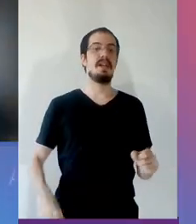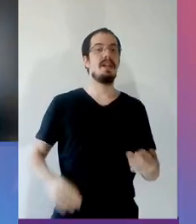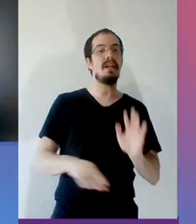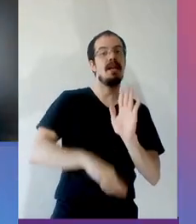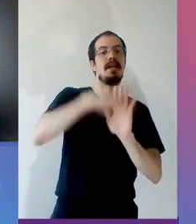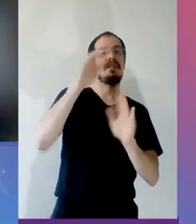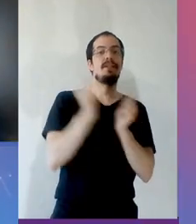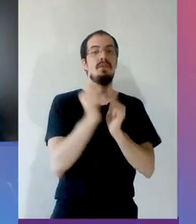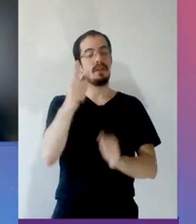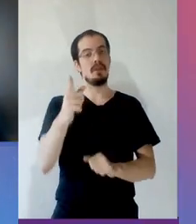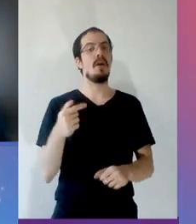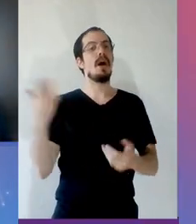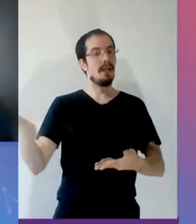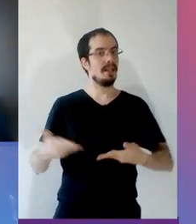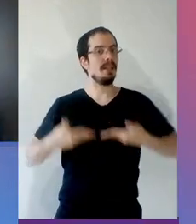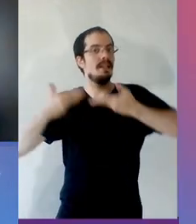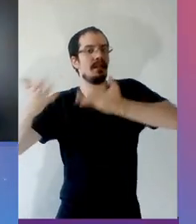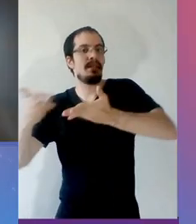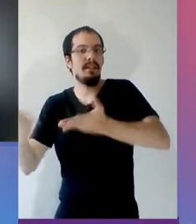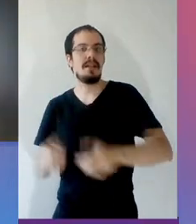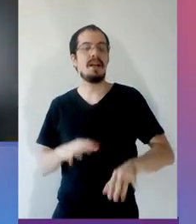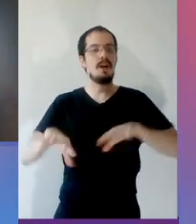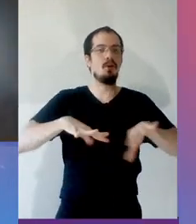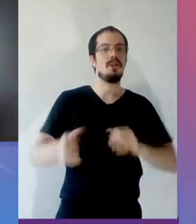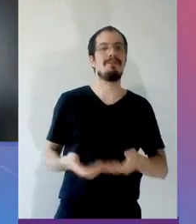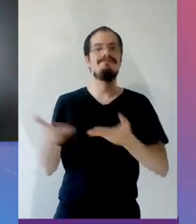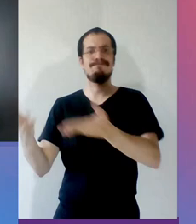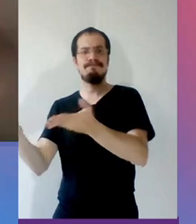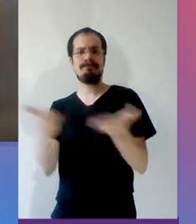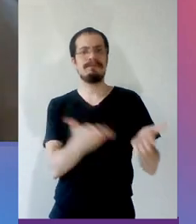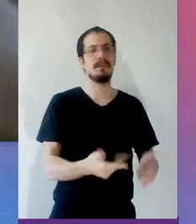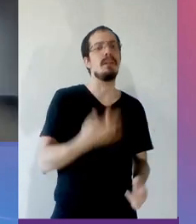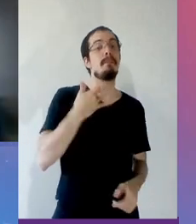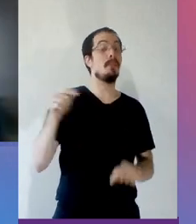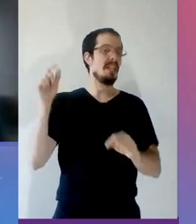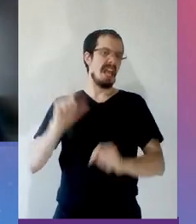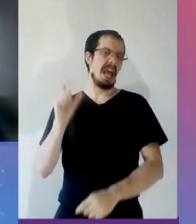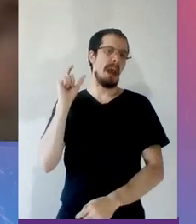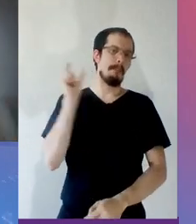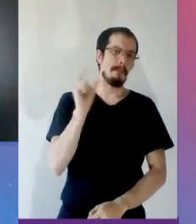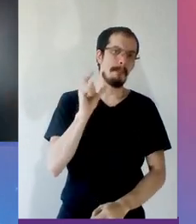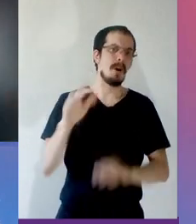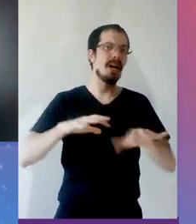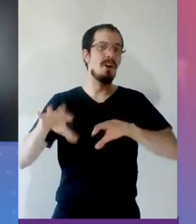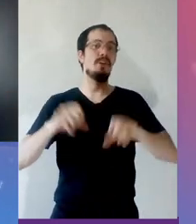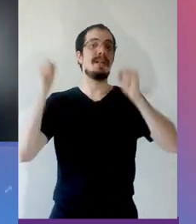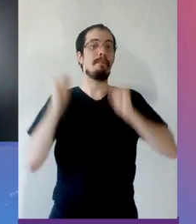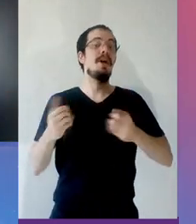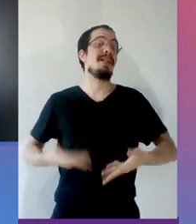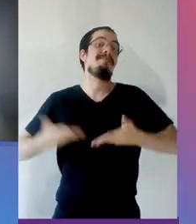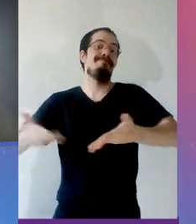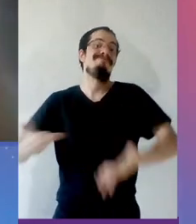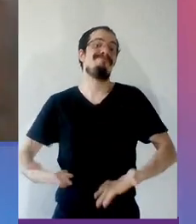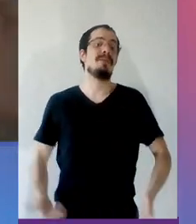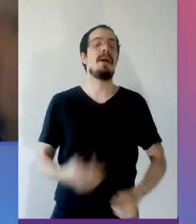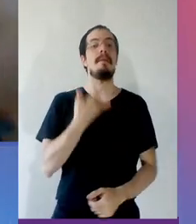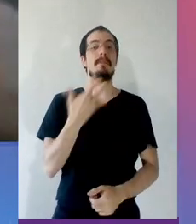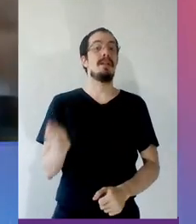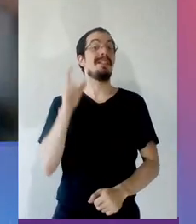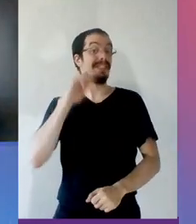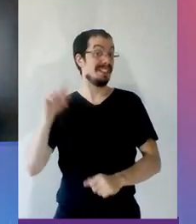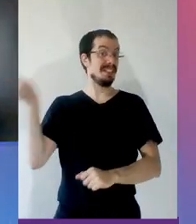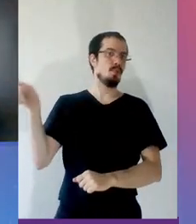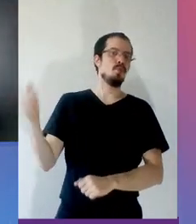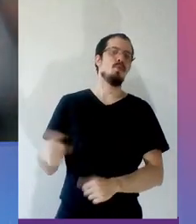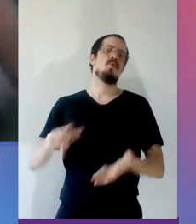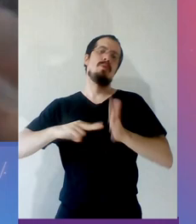de los materiales que se entregan, es una de las pocas cosas que se ha podido seguir haciendo de forma relativamente constante, ¿ya? Entonces, en el